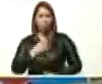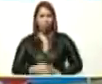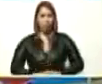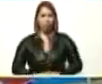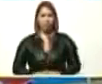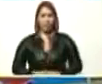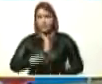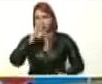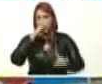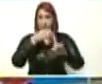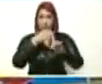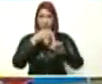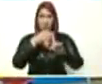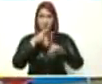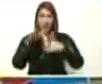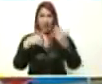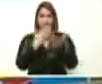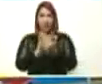las elecciones, del 2020,